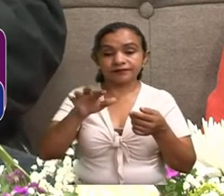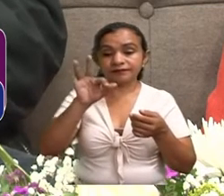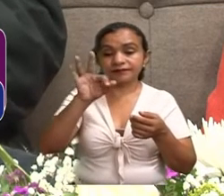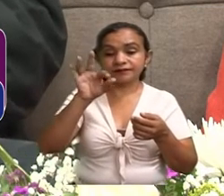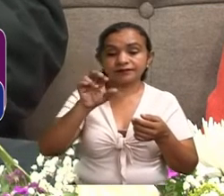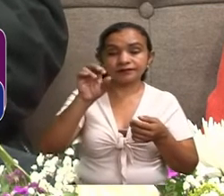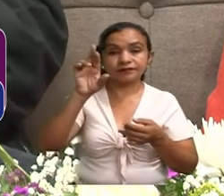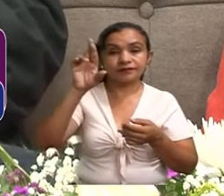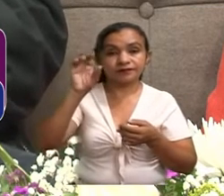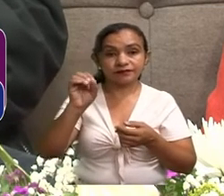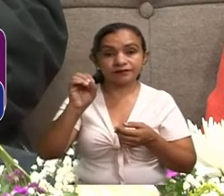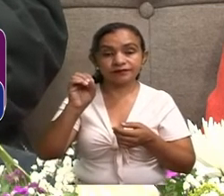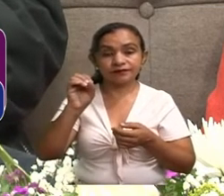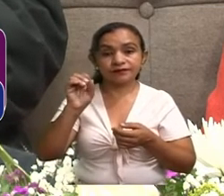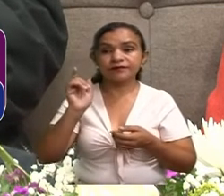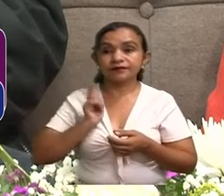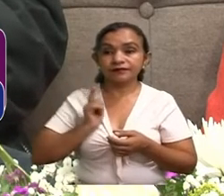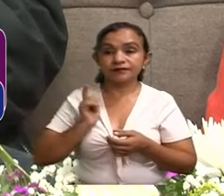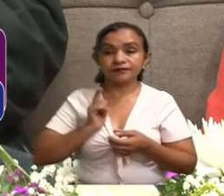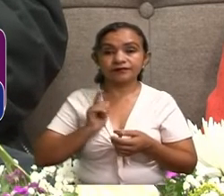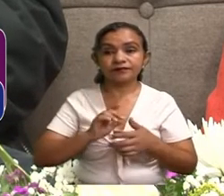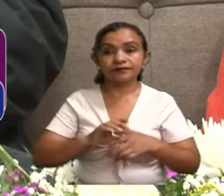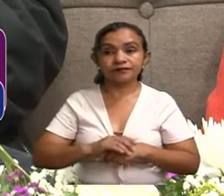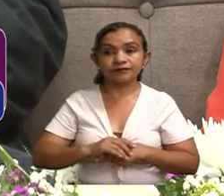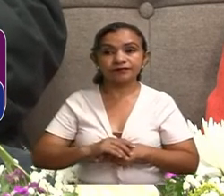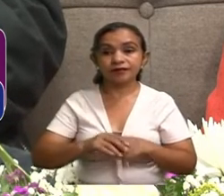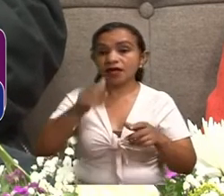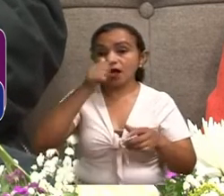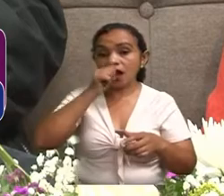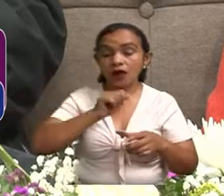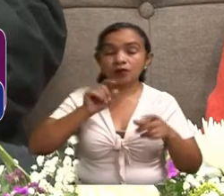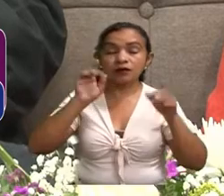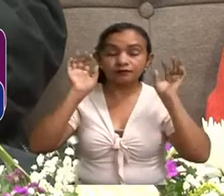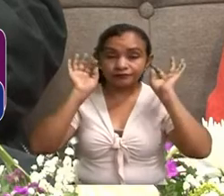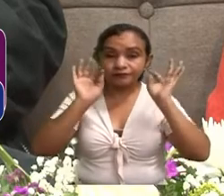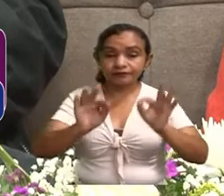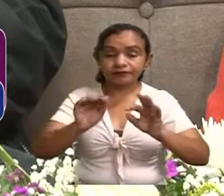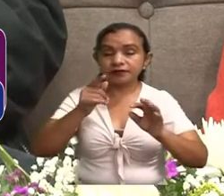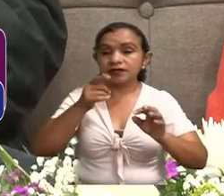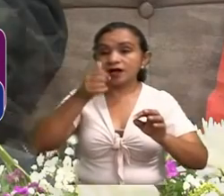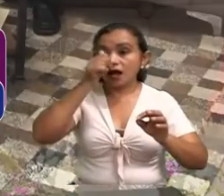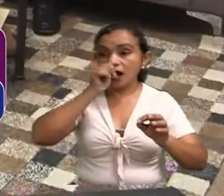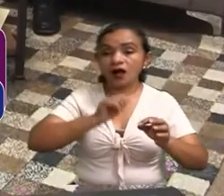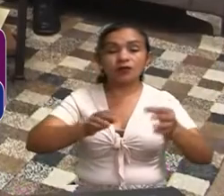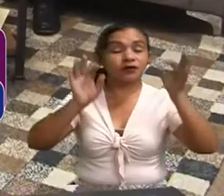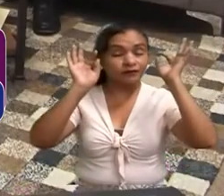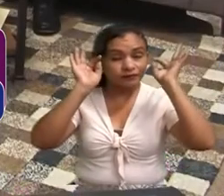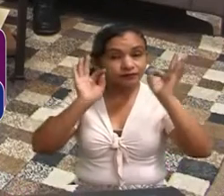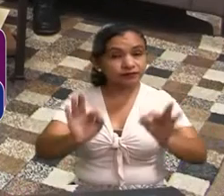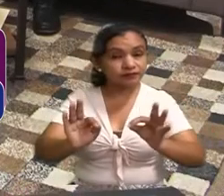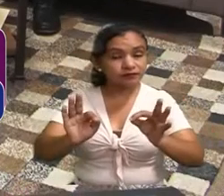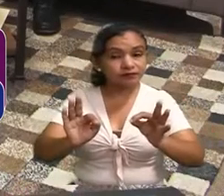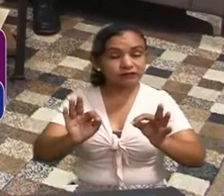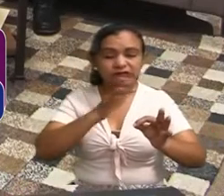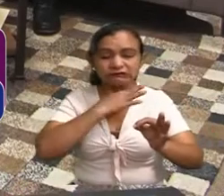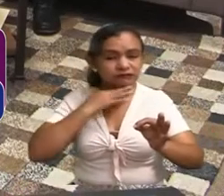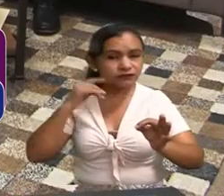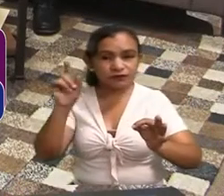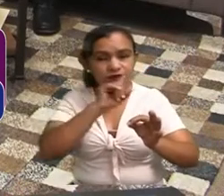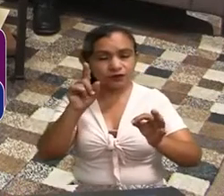al Congreso, que tiene que ser agua segura. Cuando hablamos de agua segura, es que a la